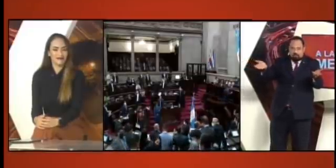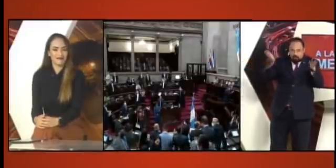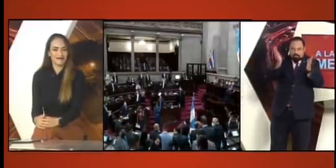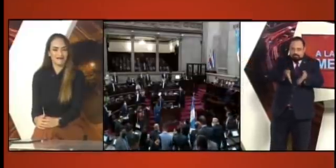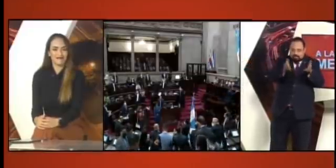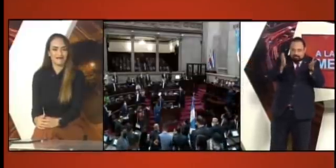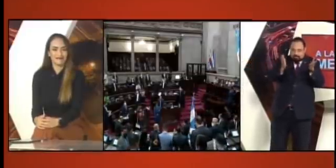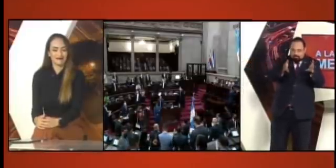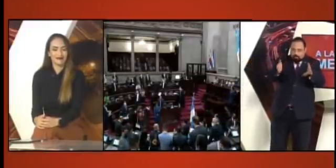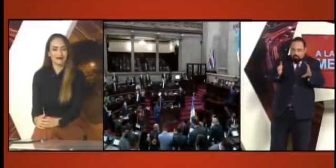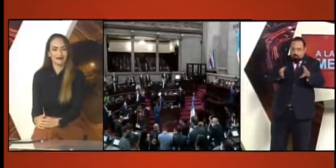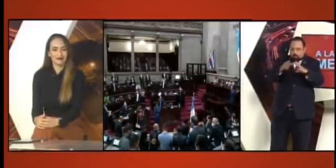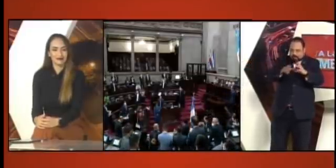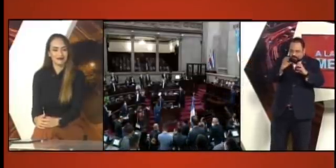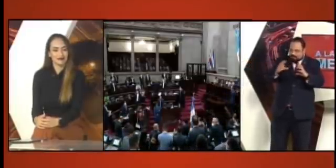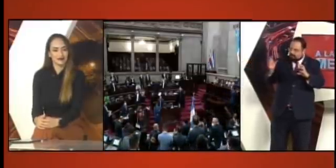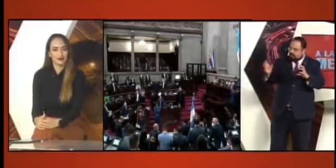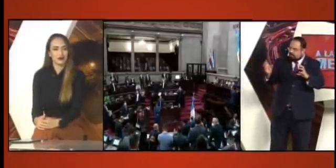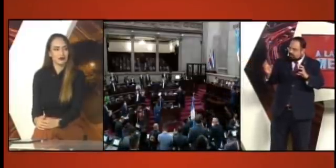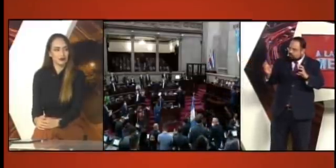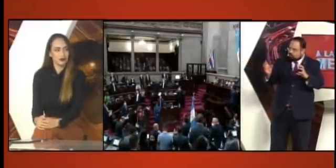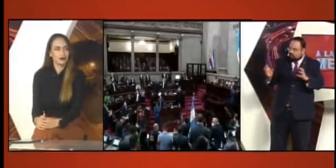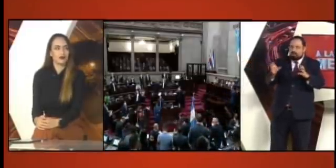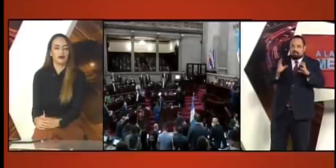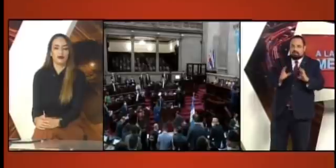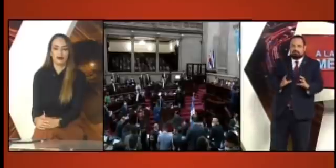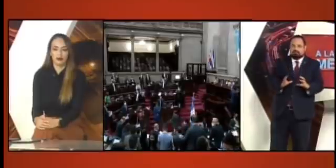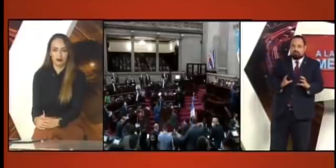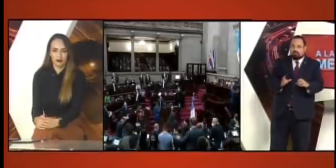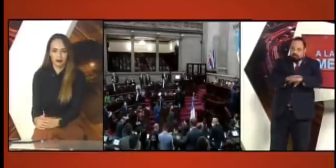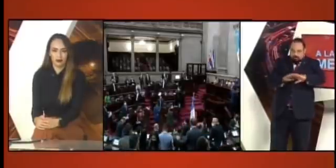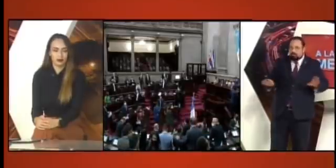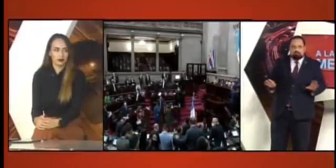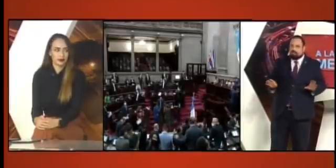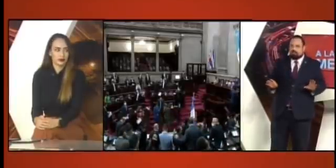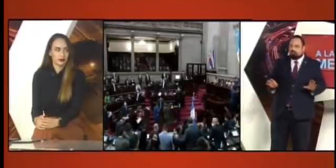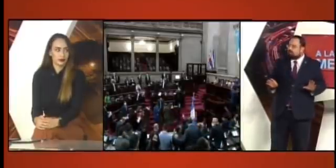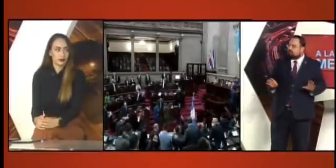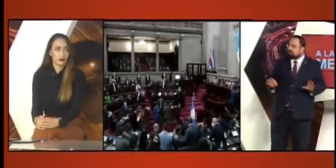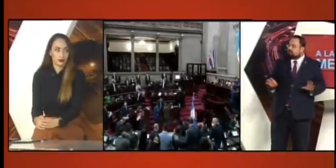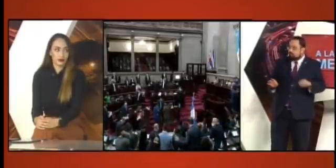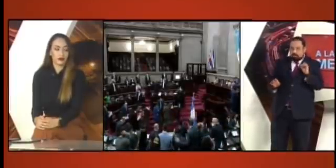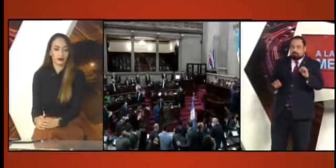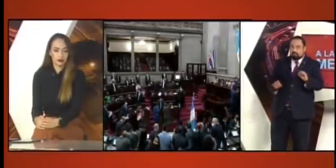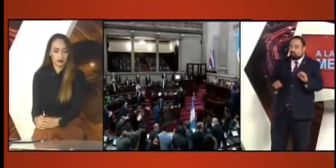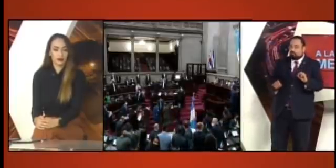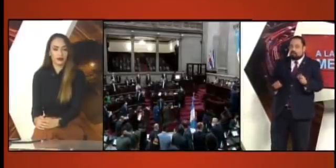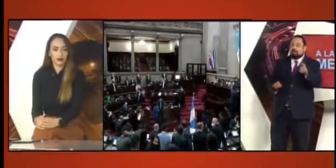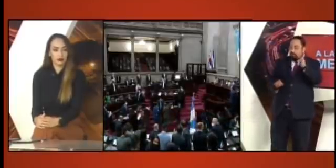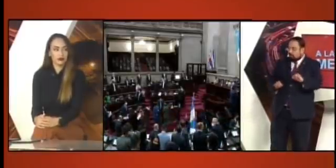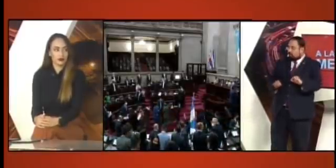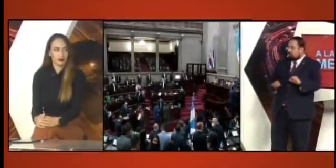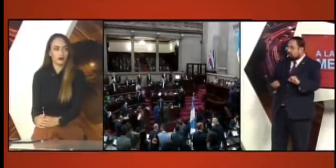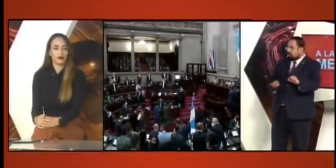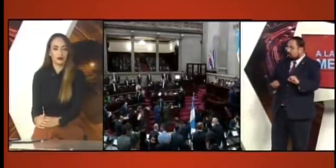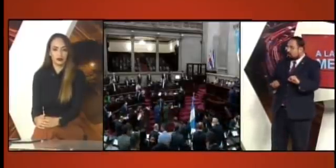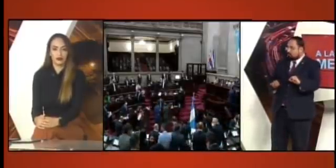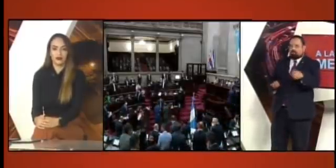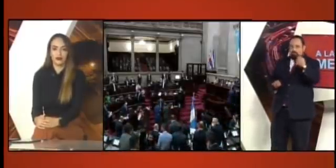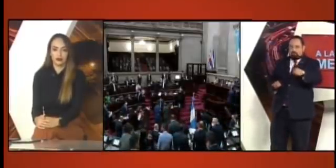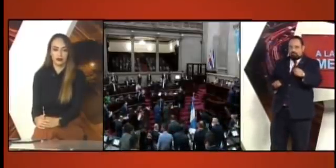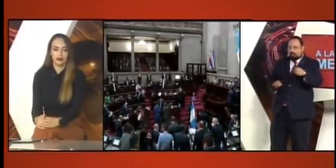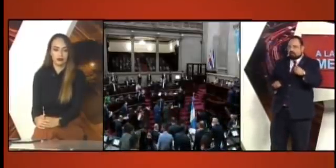hayas olvidado si ya se aprobó en tercera lectura este estado de calamidad pierde pierde vigencia pierde vigencia como tal qué es lo que falta